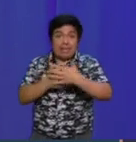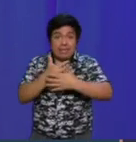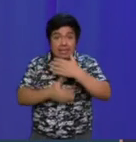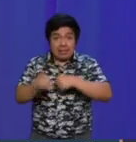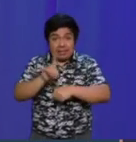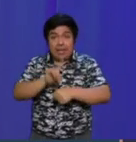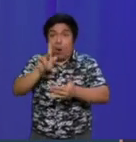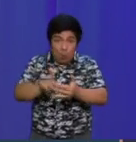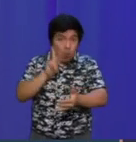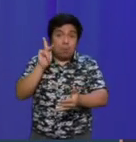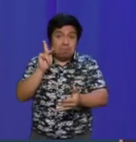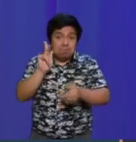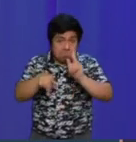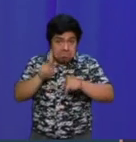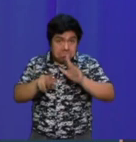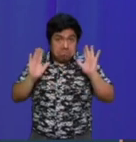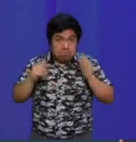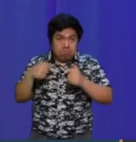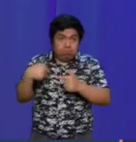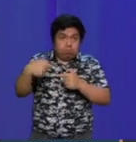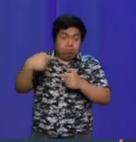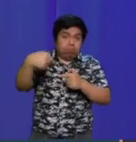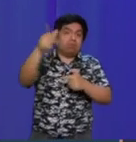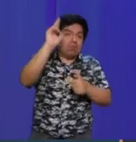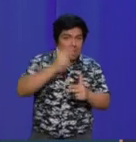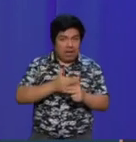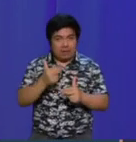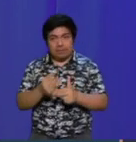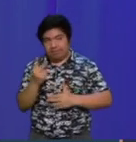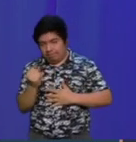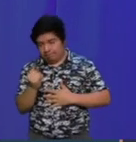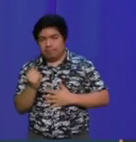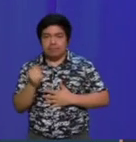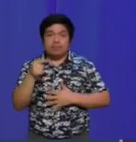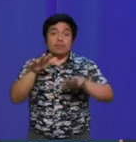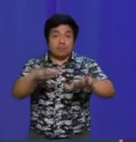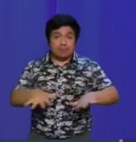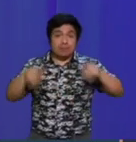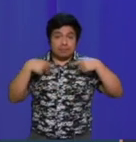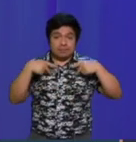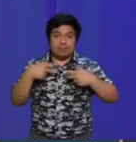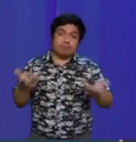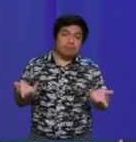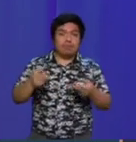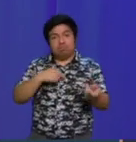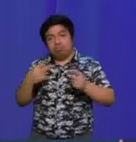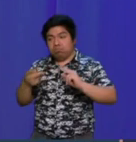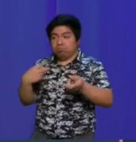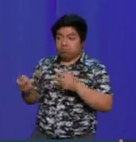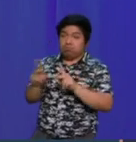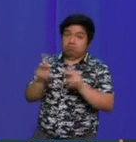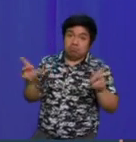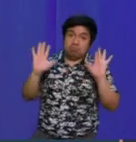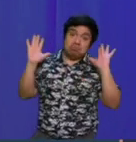días para seguir platicando sobre este tema, de aquí hasta que sea la elección. Creo que es importante también hablar con la audiencia de la capital y también darse una vuelta por los medios públicos. De